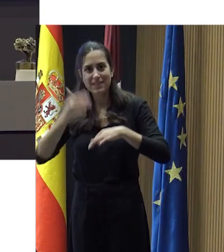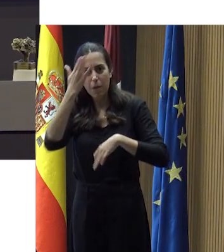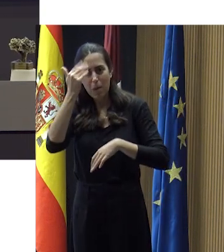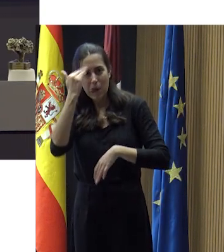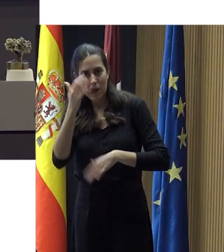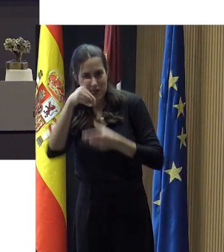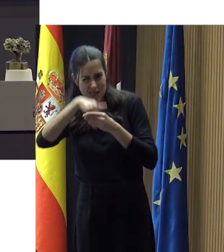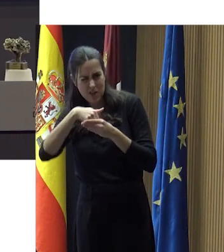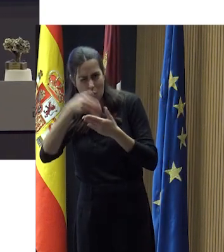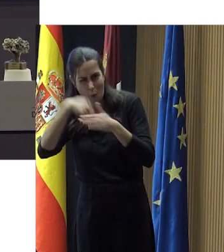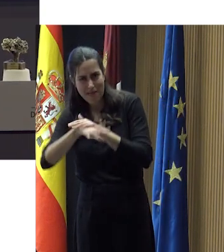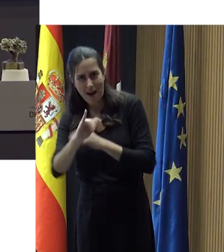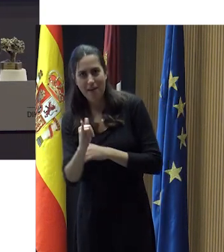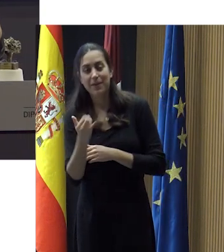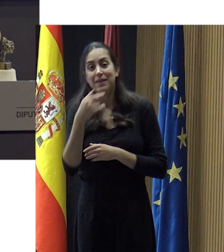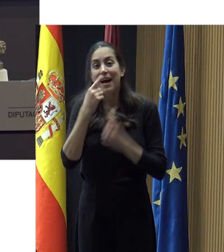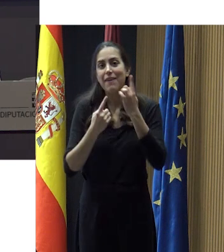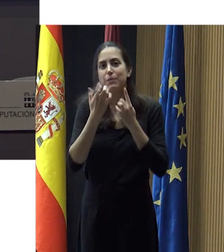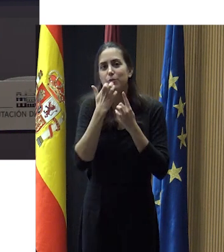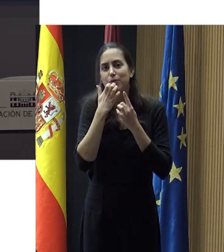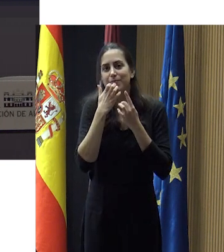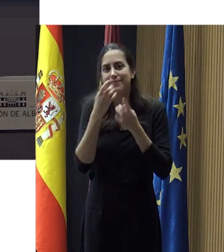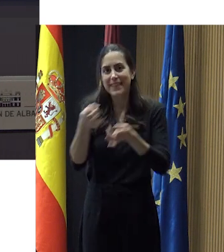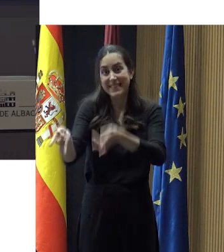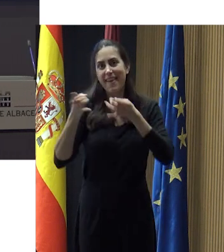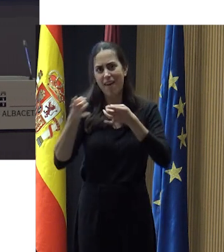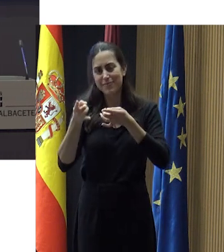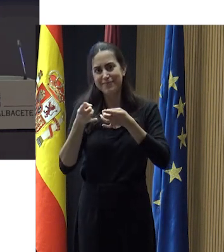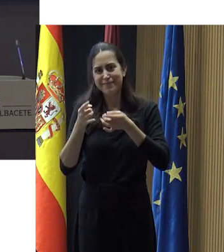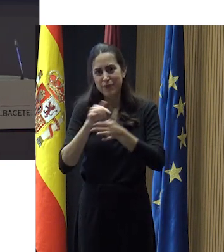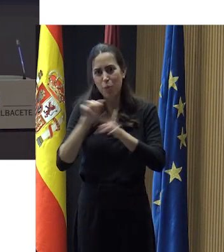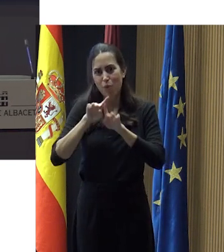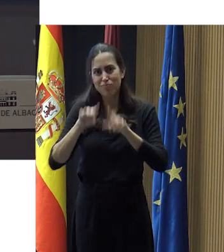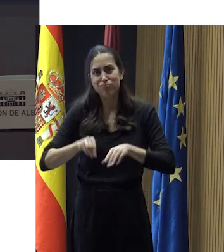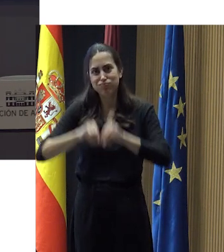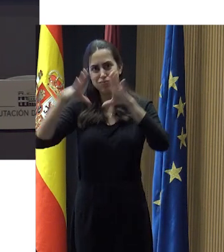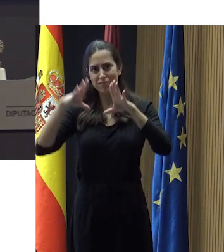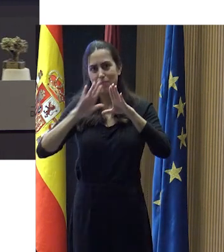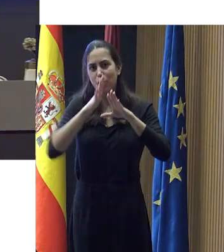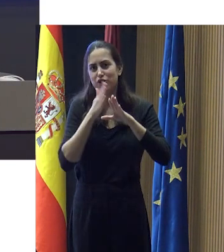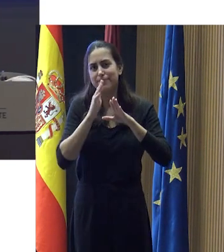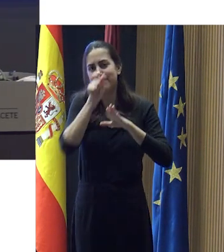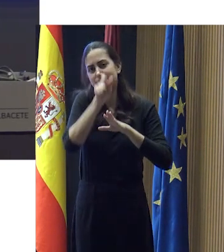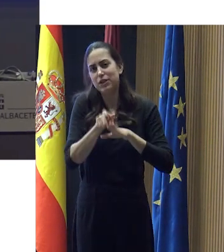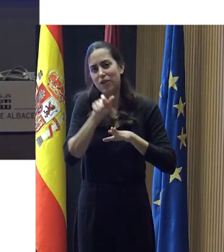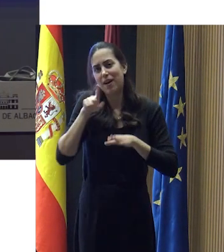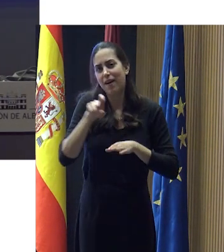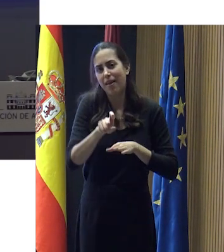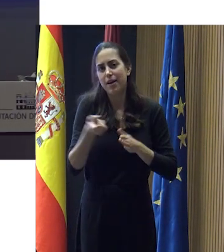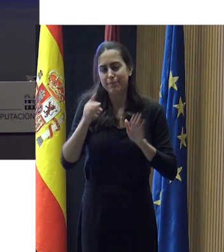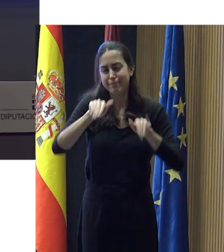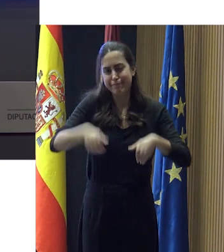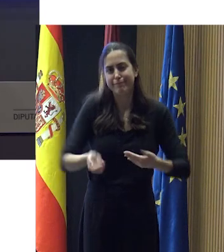memoria, en algún momento esa señal se puede reactivar y por eso ocurren las recaídas en los pacientes. Pues nosotros